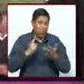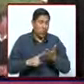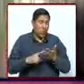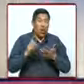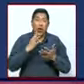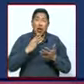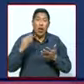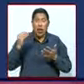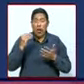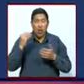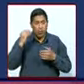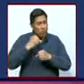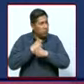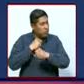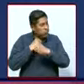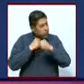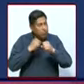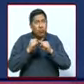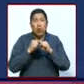políticas sociales.